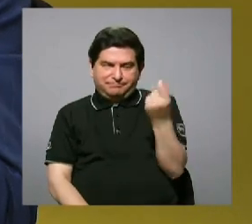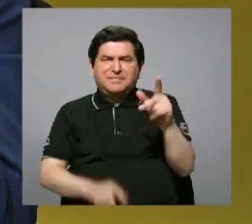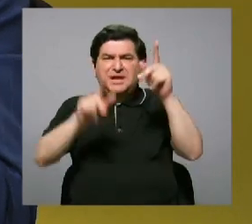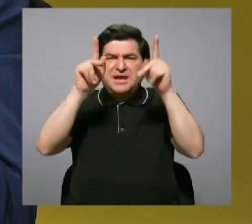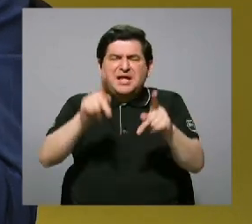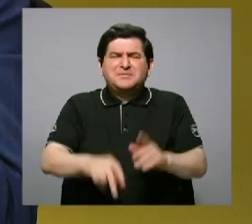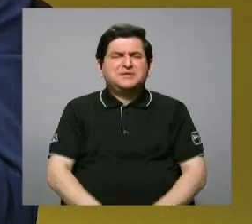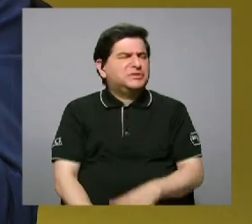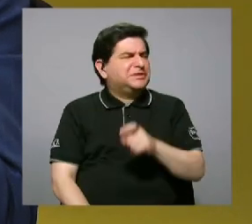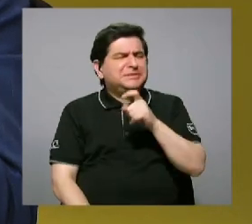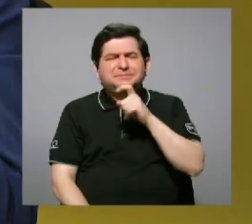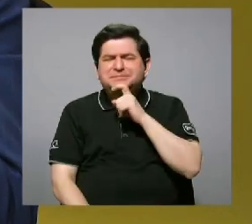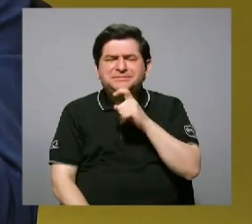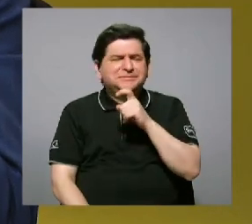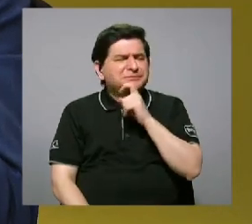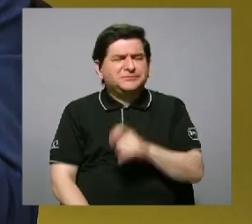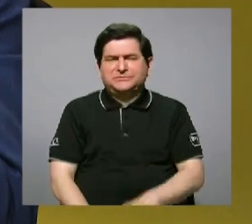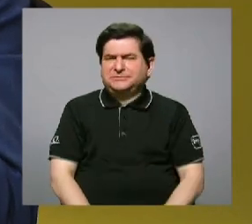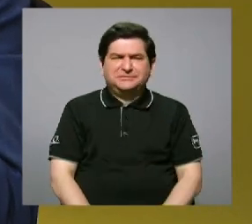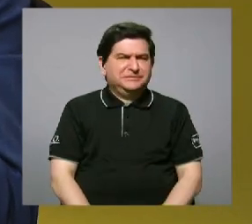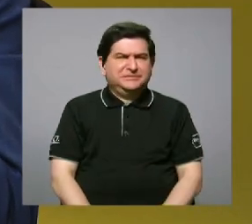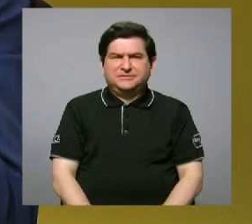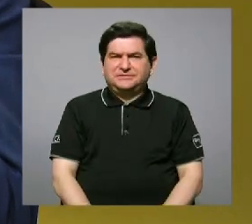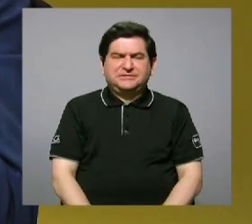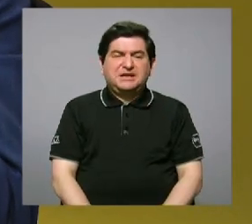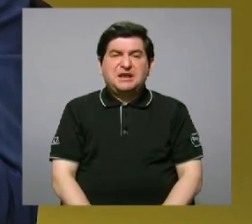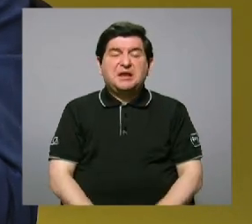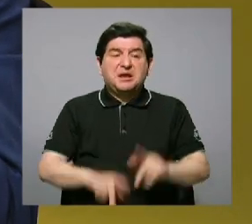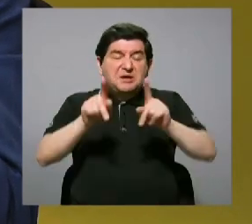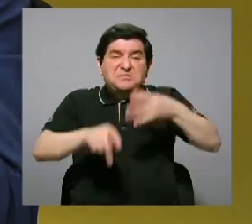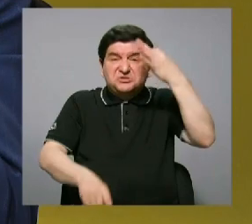está apostando demasiado a